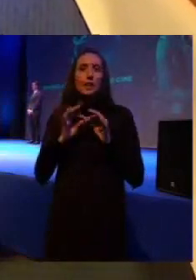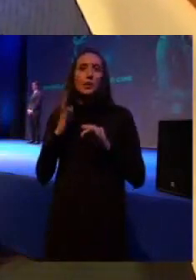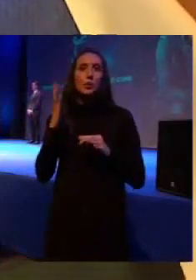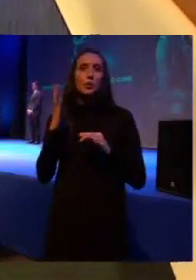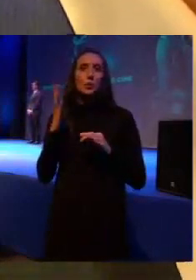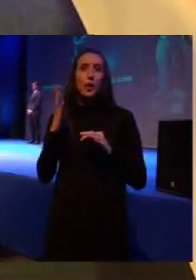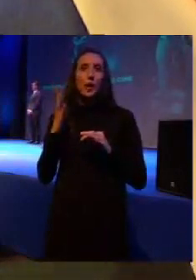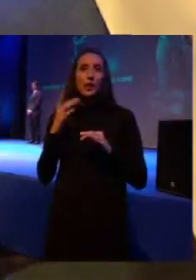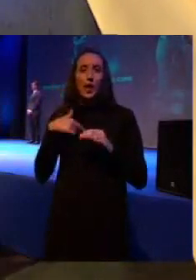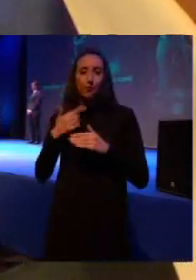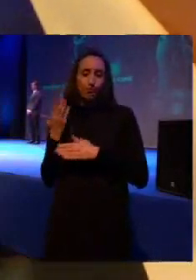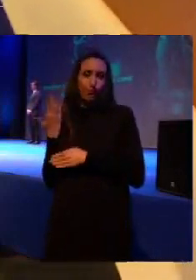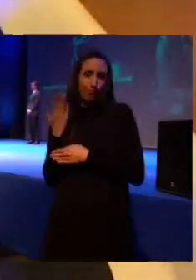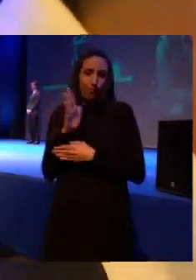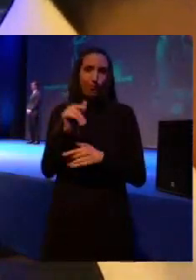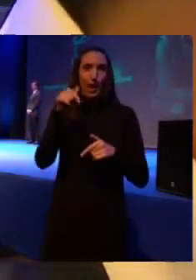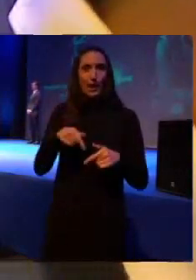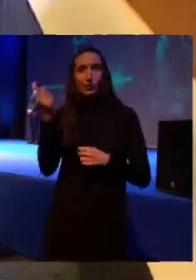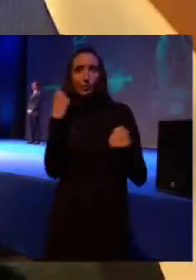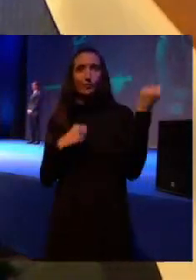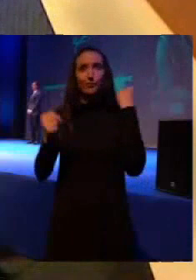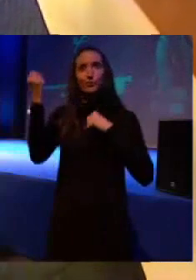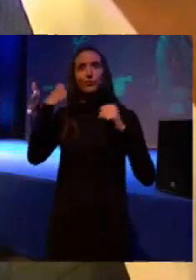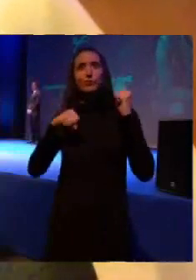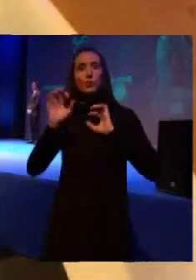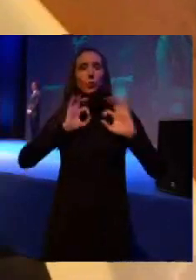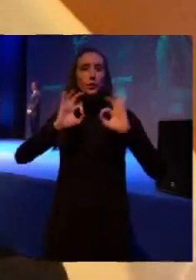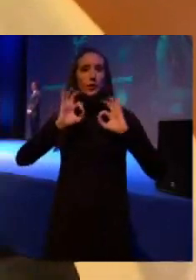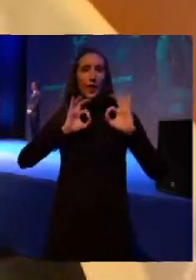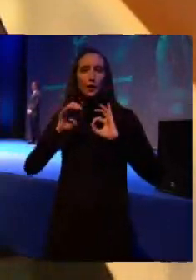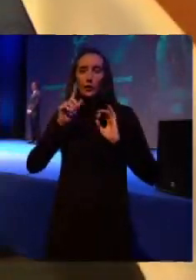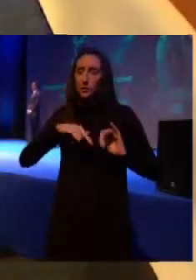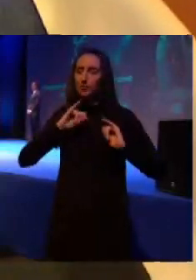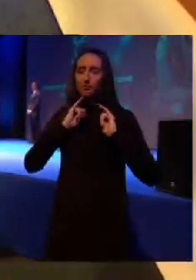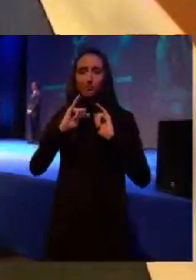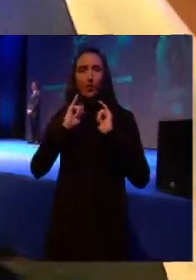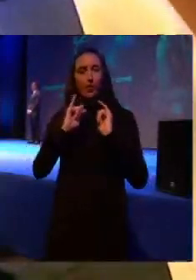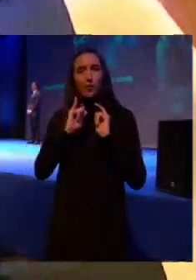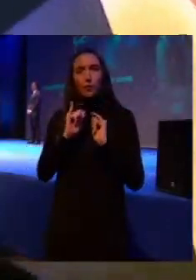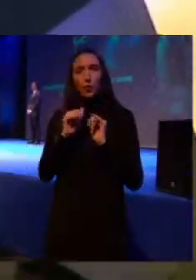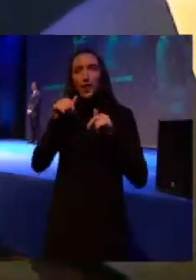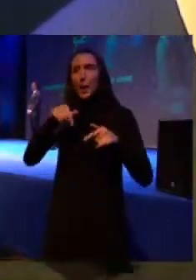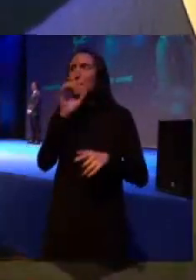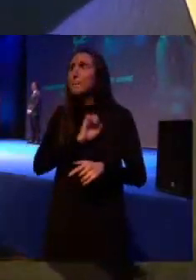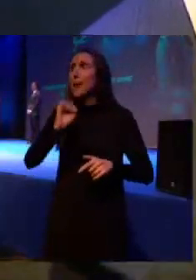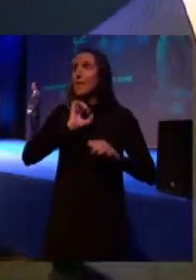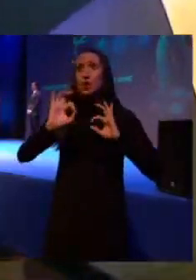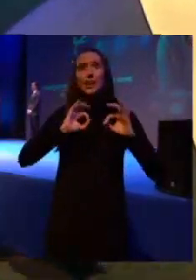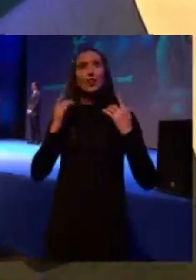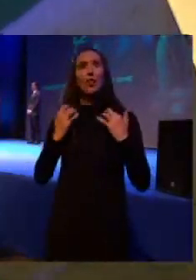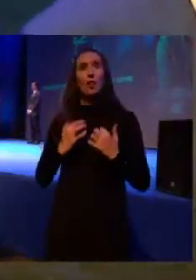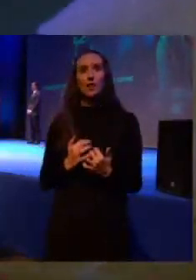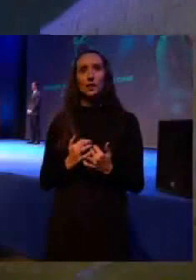de poder representar una obra de teatro y disfrutar de este maravilloso teatro